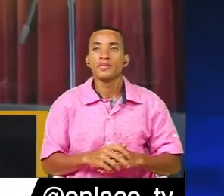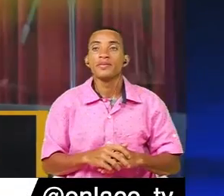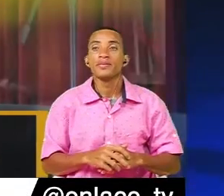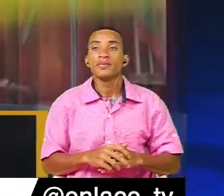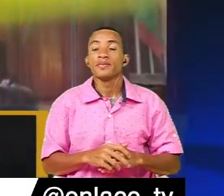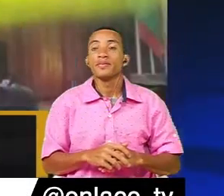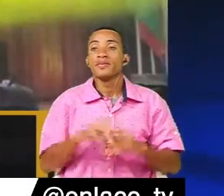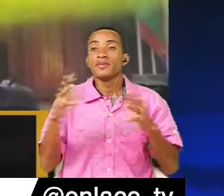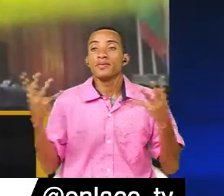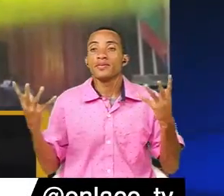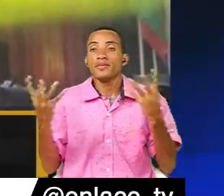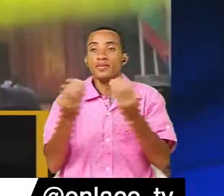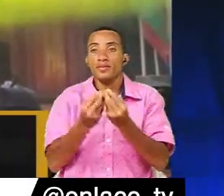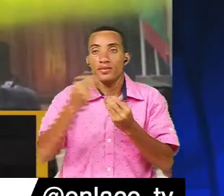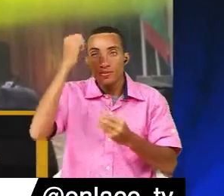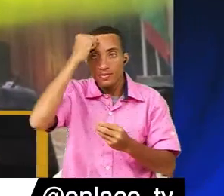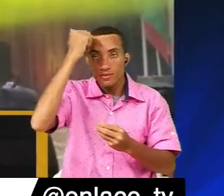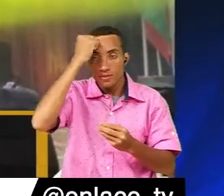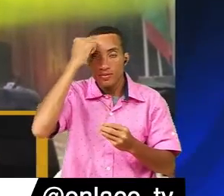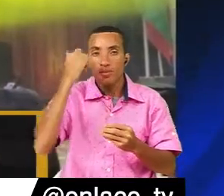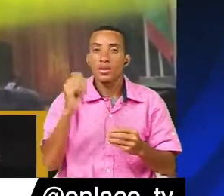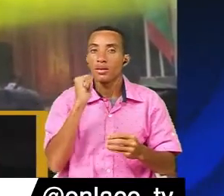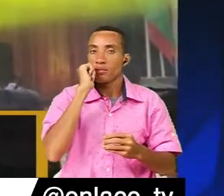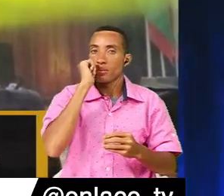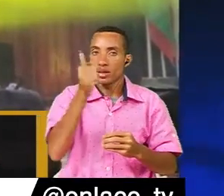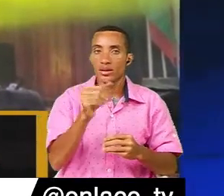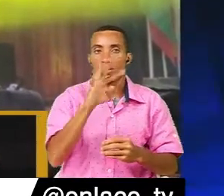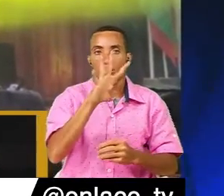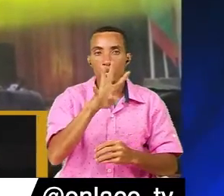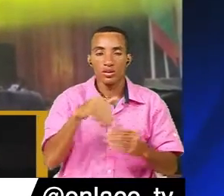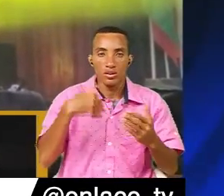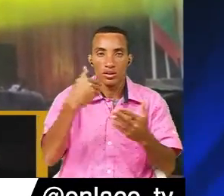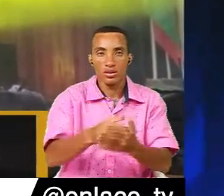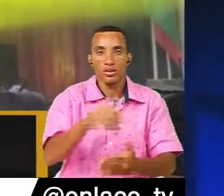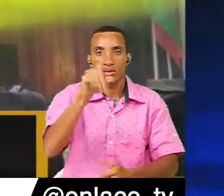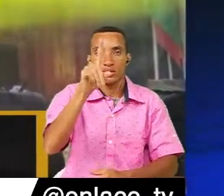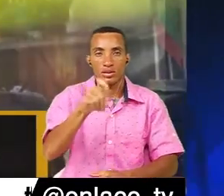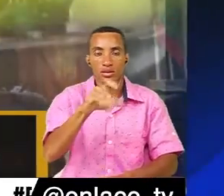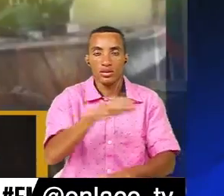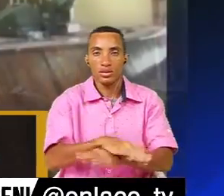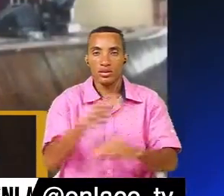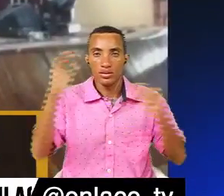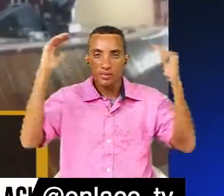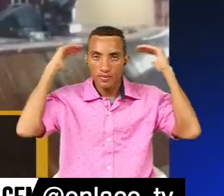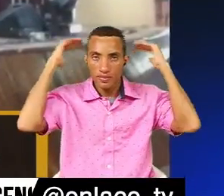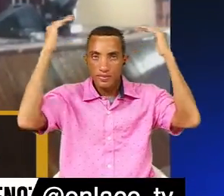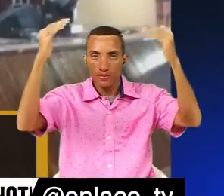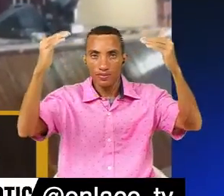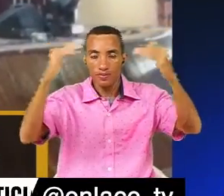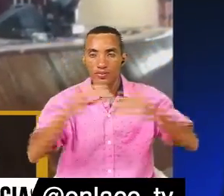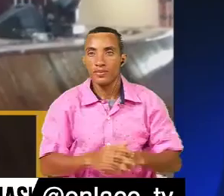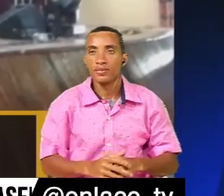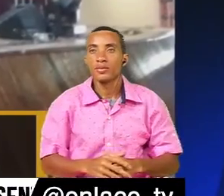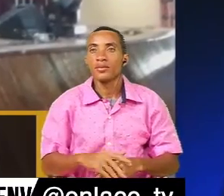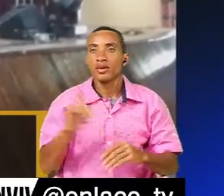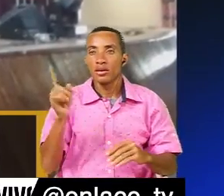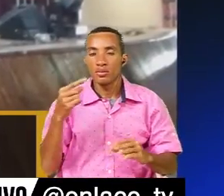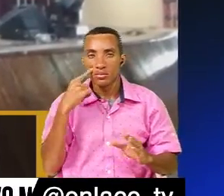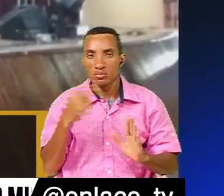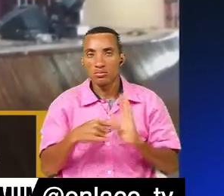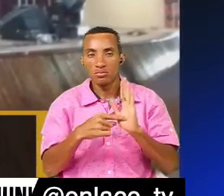vinculó masivamente a la jornada que se realizará también mañana de 4 a 6 de la tarde en el Coliseo Luis F. Castellanos. De presentaciones en la modalidad